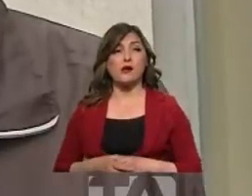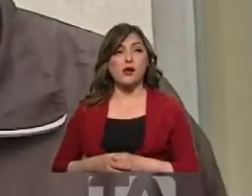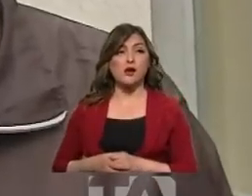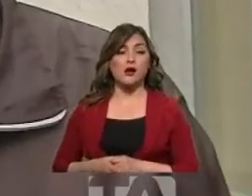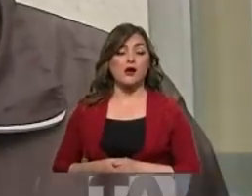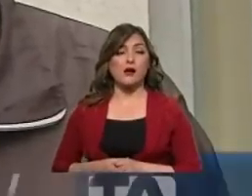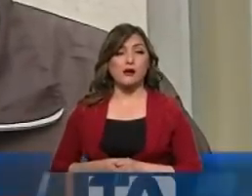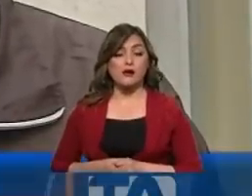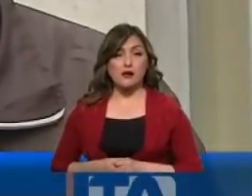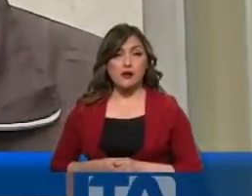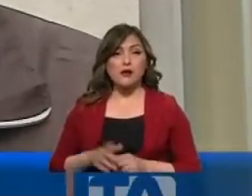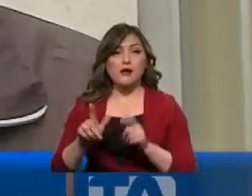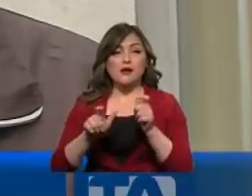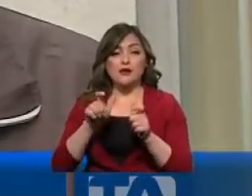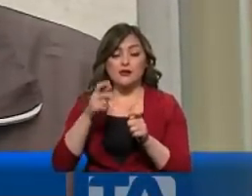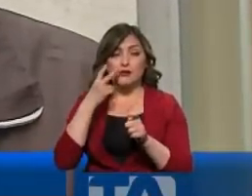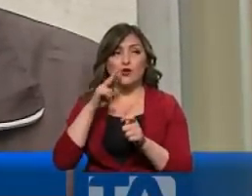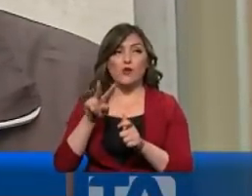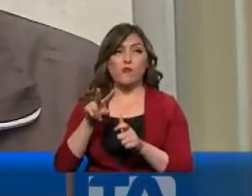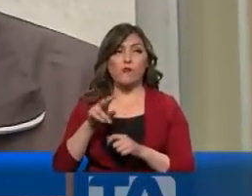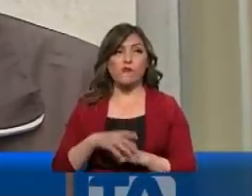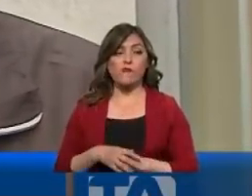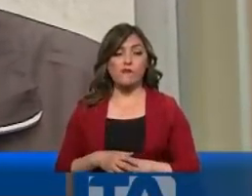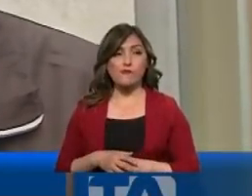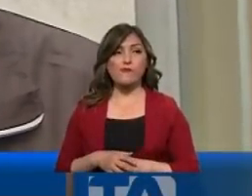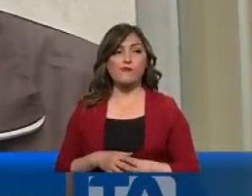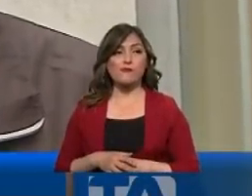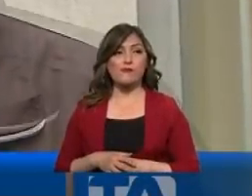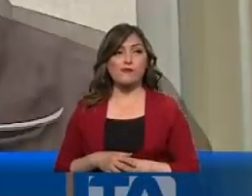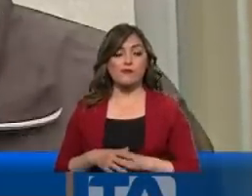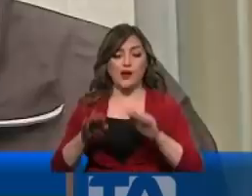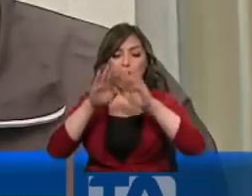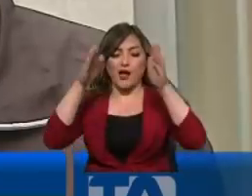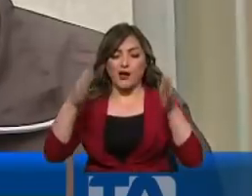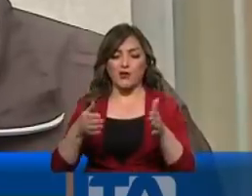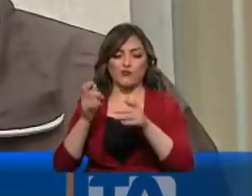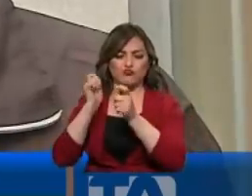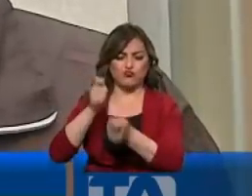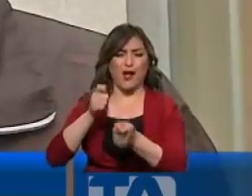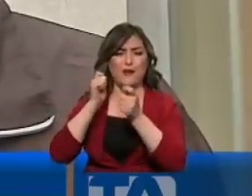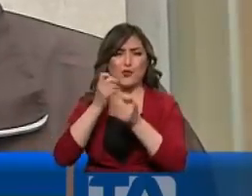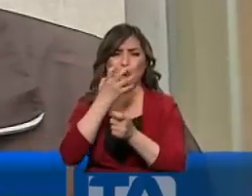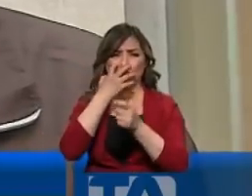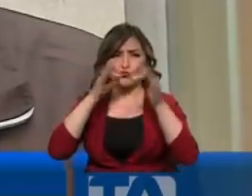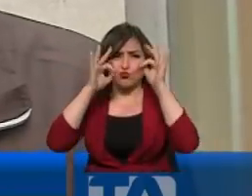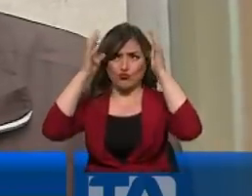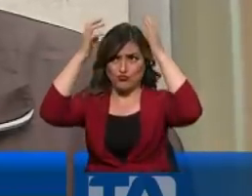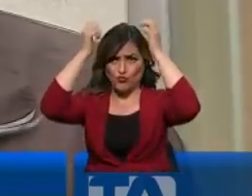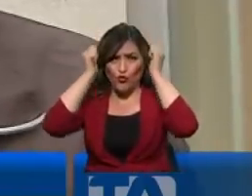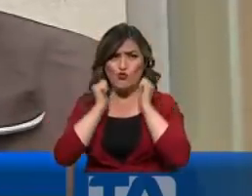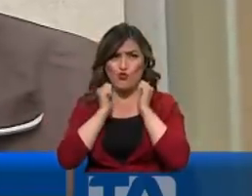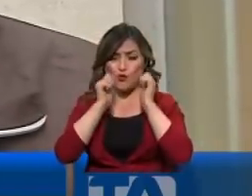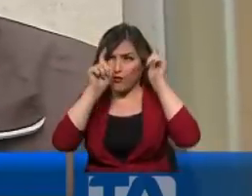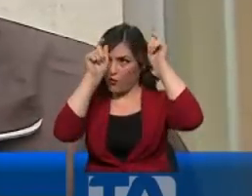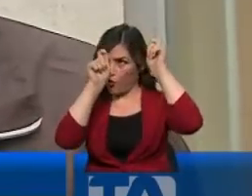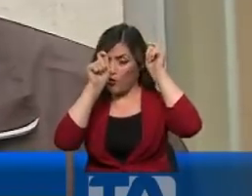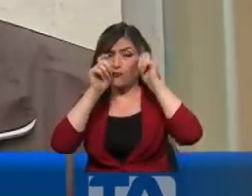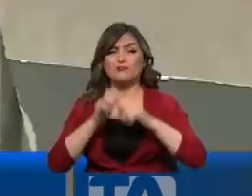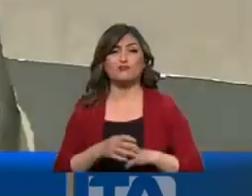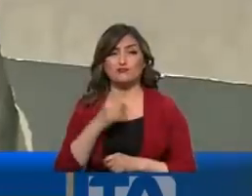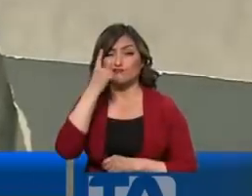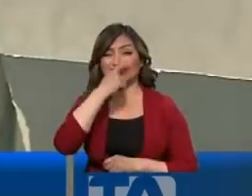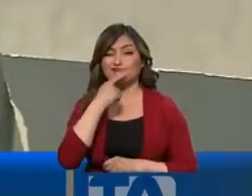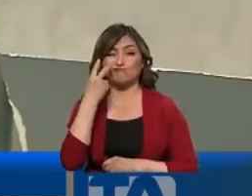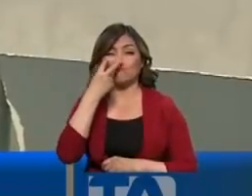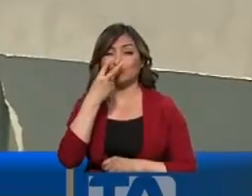la presencia de personas que están haciendo algún tipo de trabajo en el cajero. Están con mascarillas, unos con capuchas, otros con gorra, pero están cubiertos del